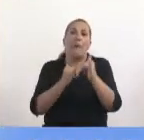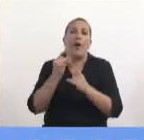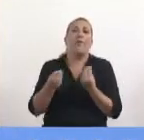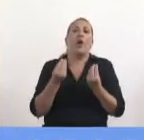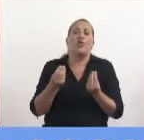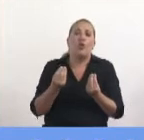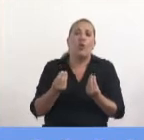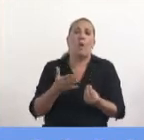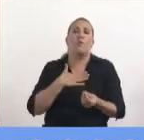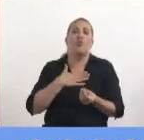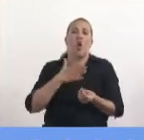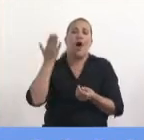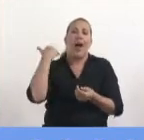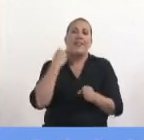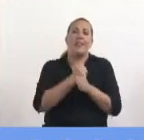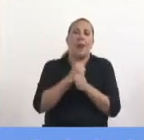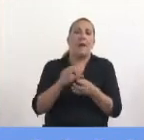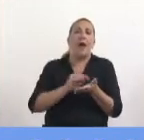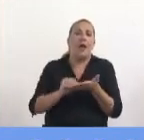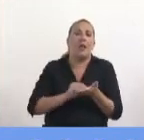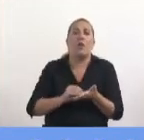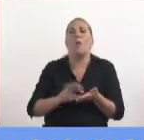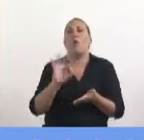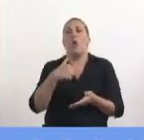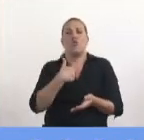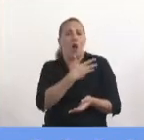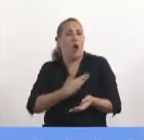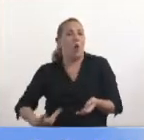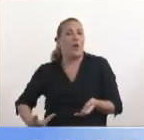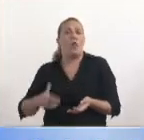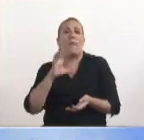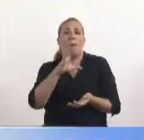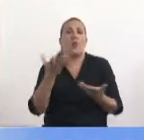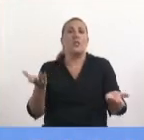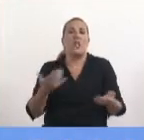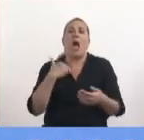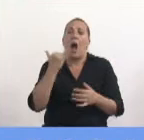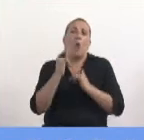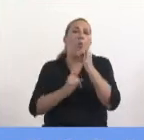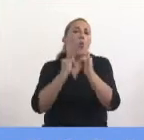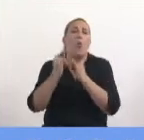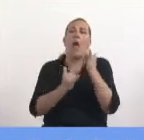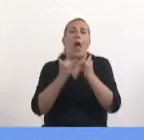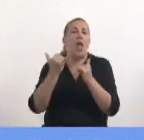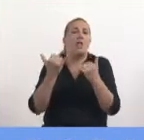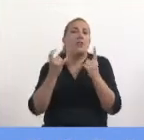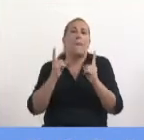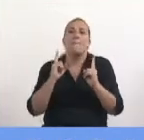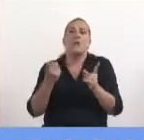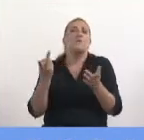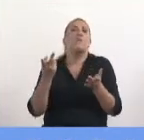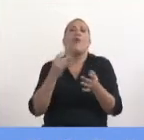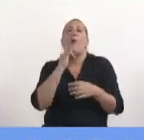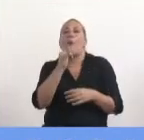tocó vivir siendo legislador o gobernador de una provincia. Y bueno, tenemos historias que se repiten como comedia,